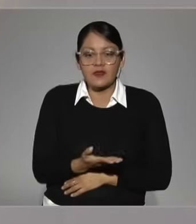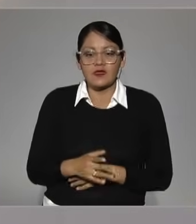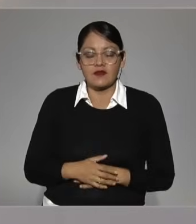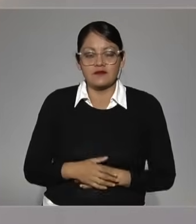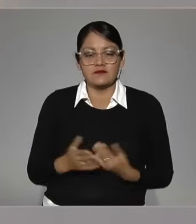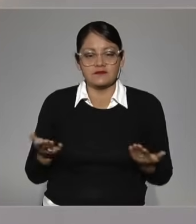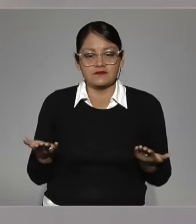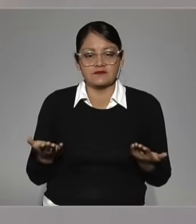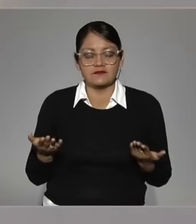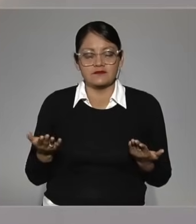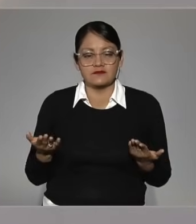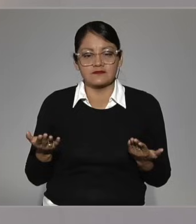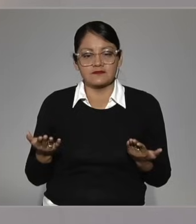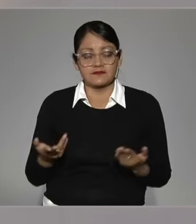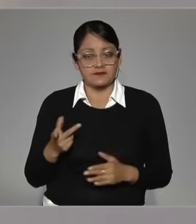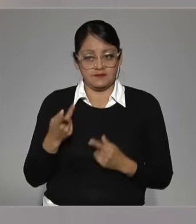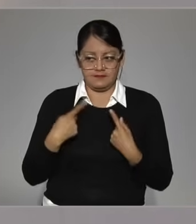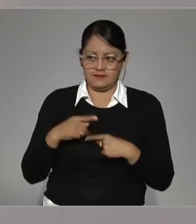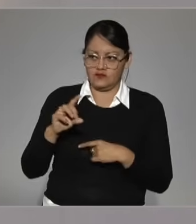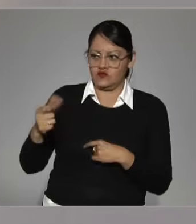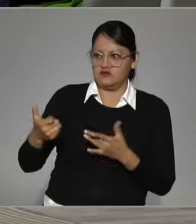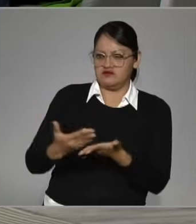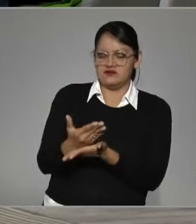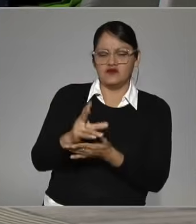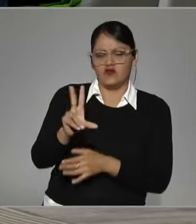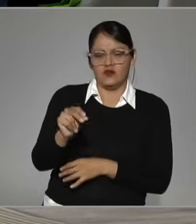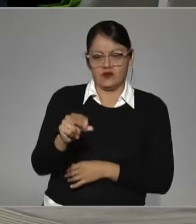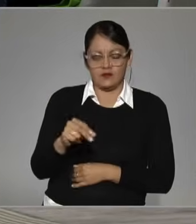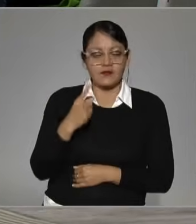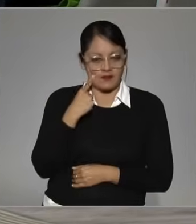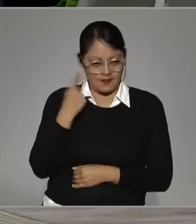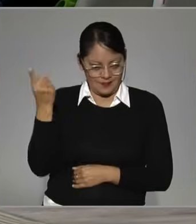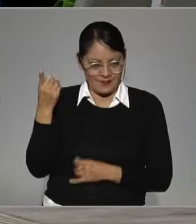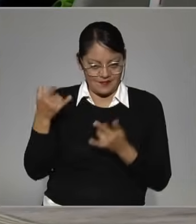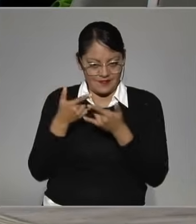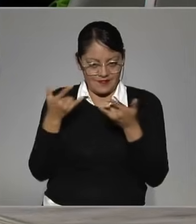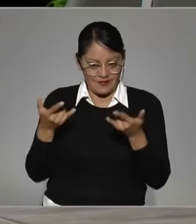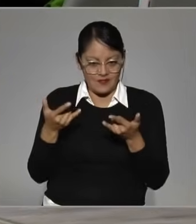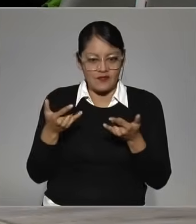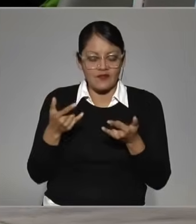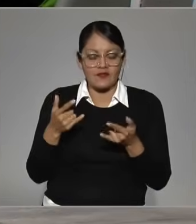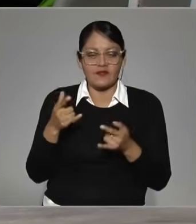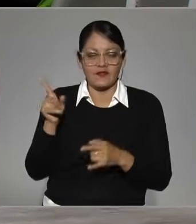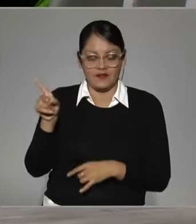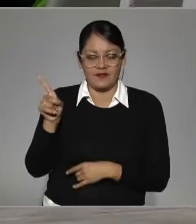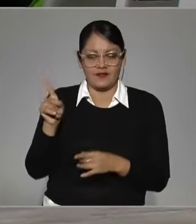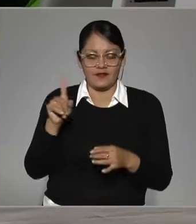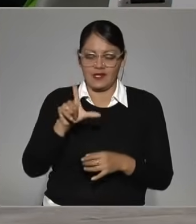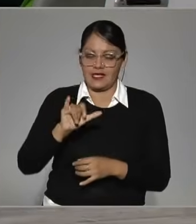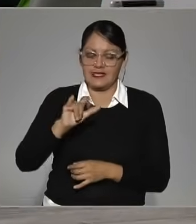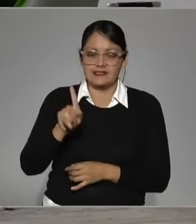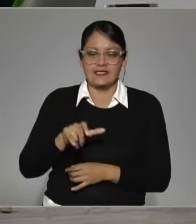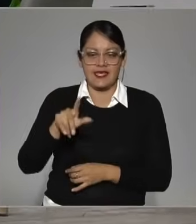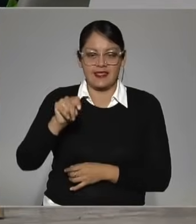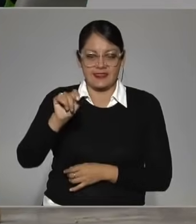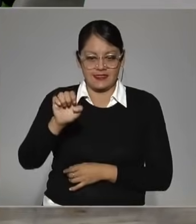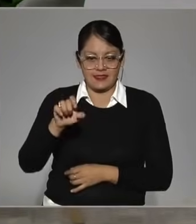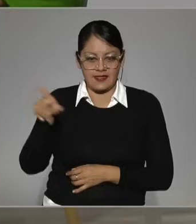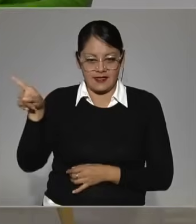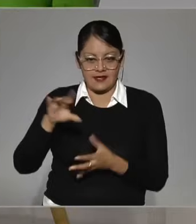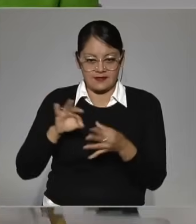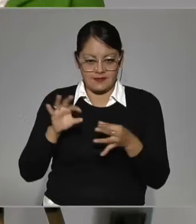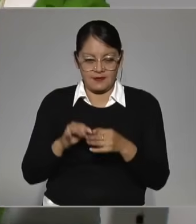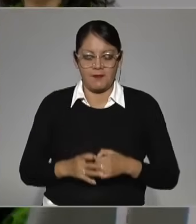más a personas que influyeran. Entonces, acompáñenos a ver este testimonio de Lisette Soto. Vamos a